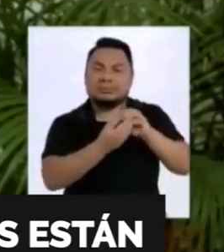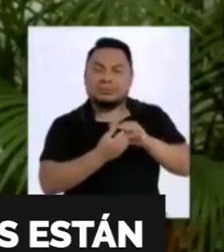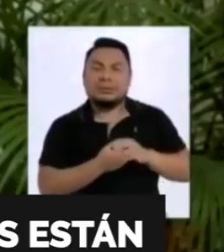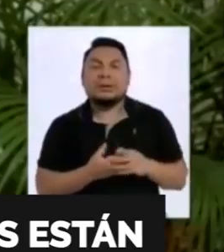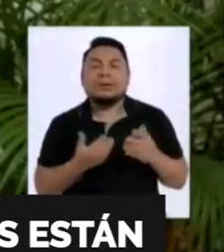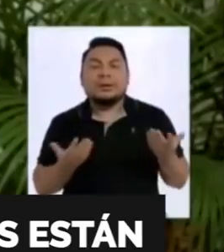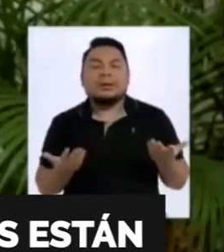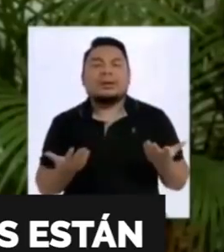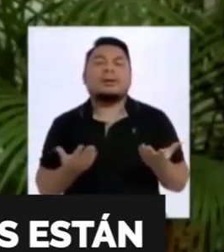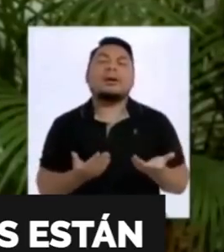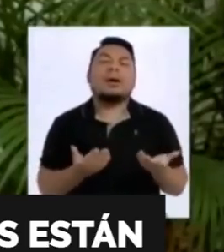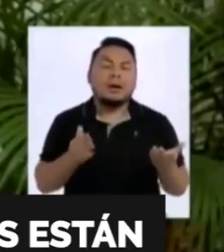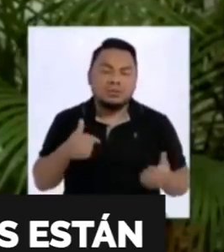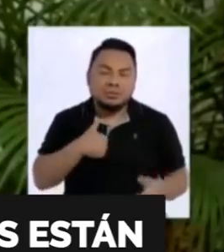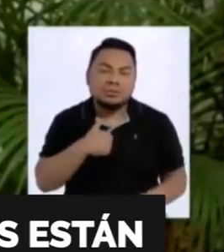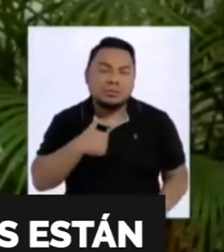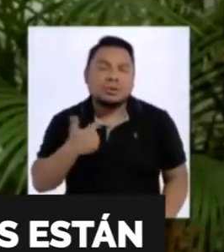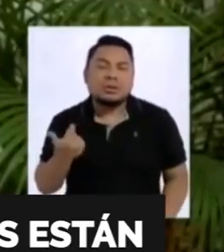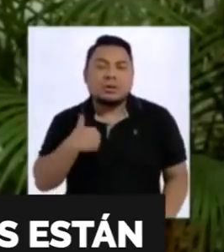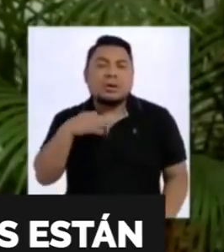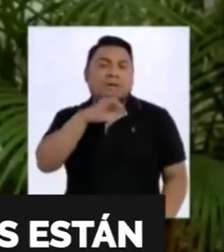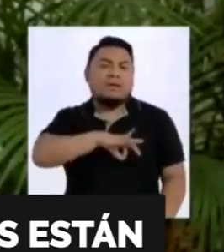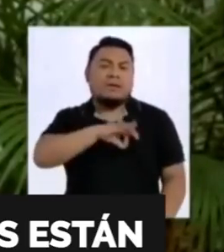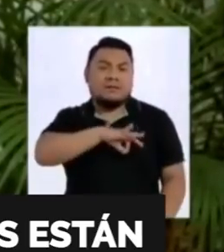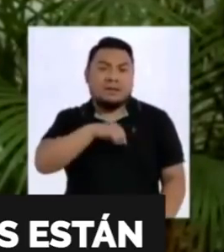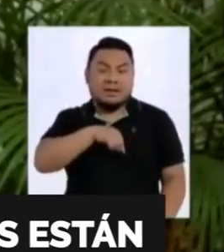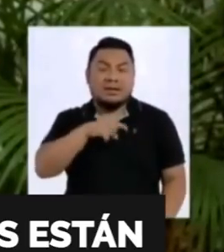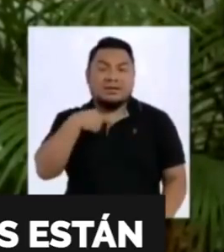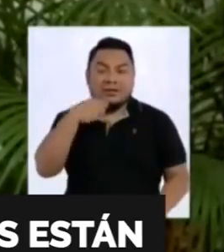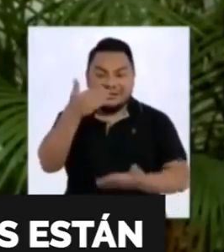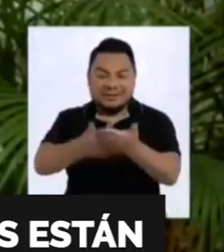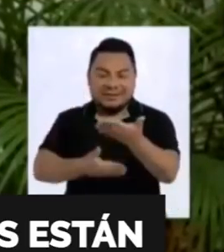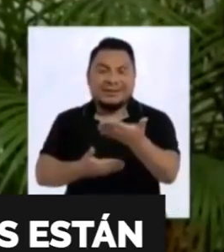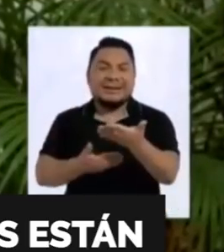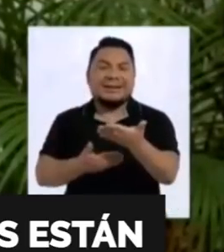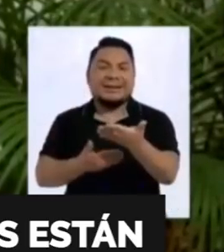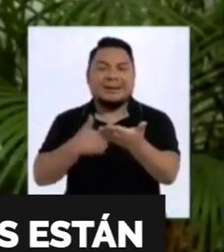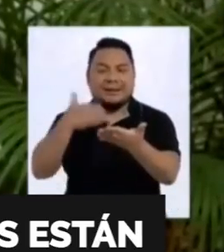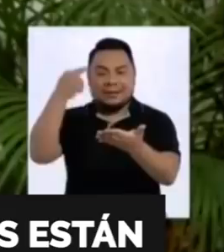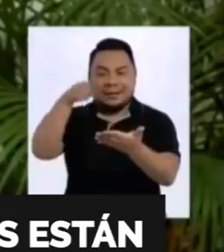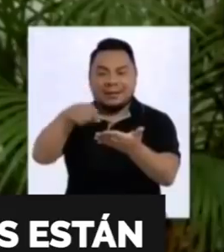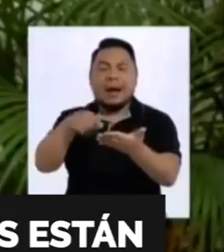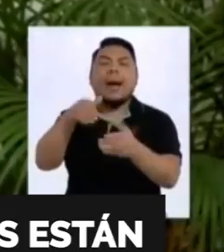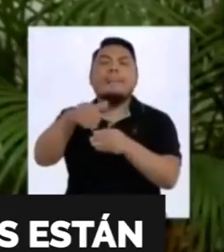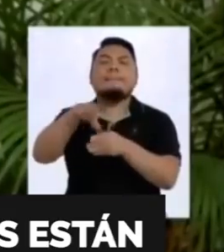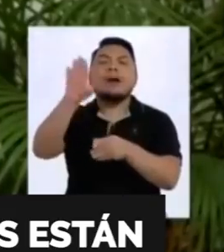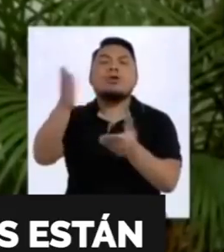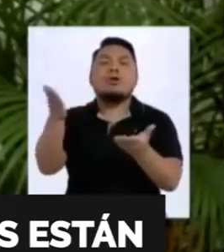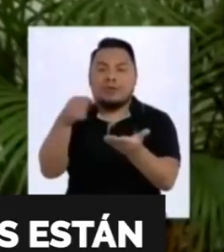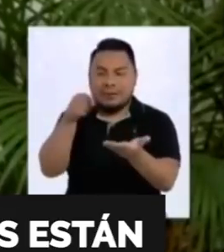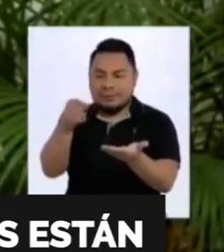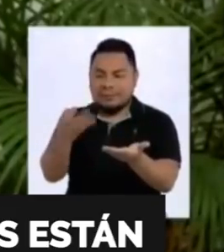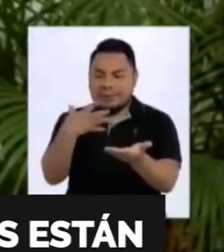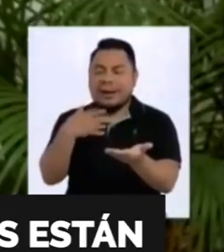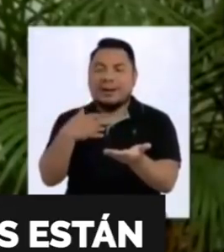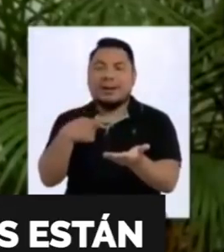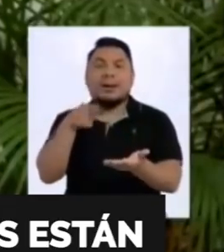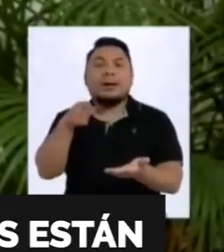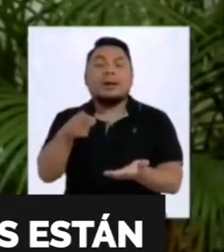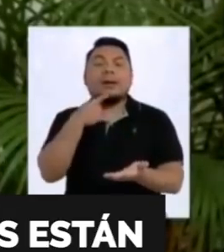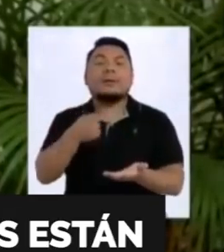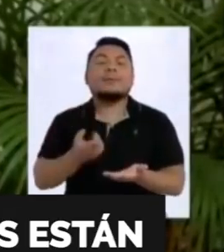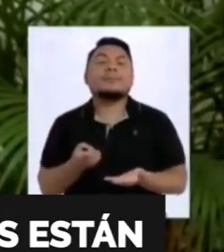información. Entonces, yo he salido, tengo beneficio al bono, ya sé en qué banco me toca. sugerencia,